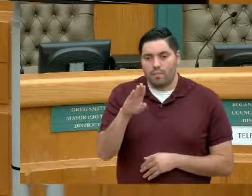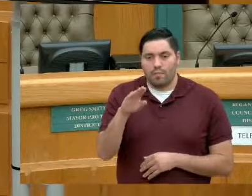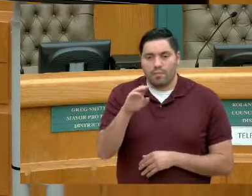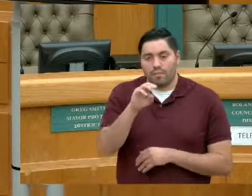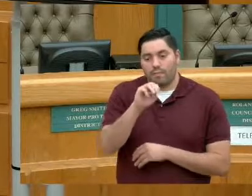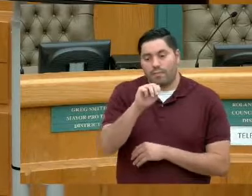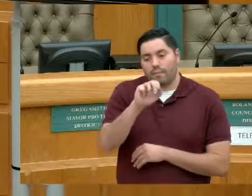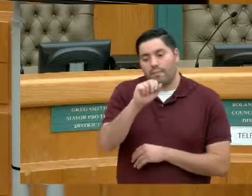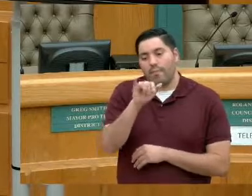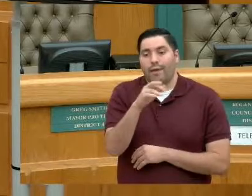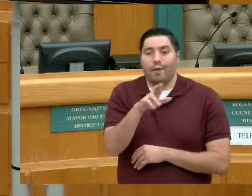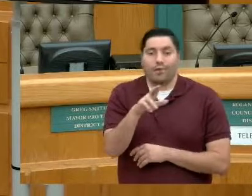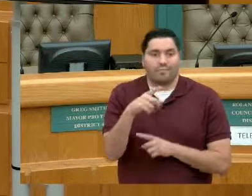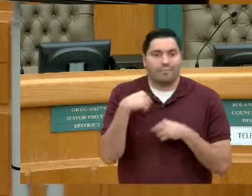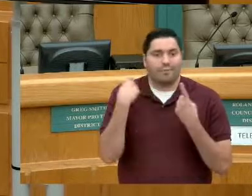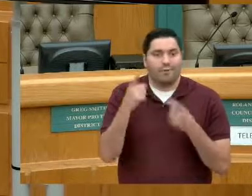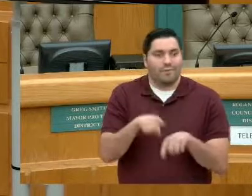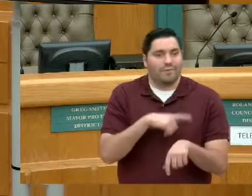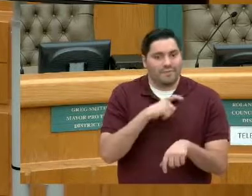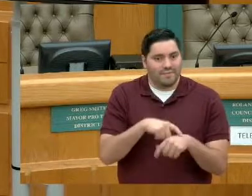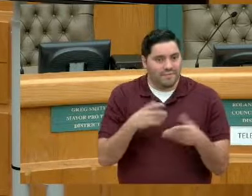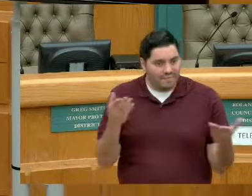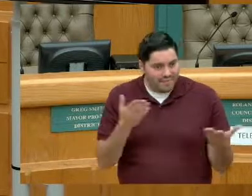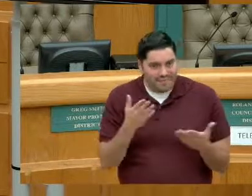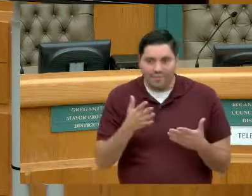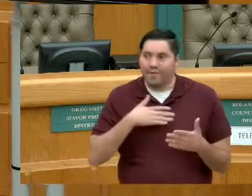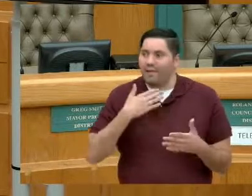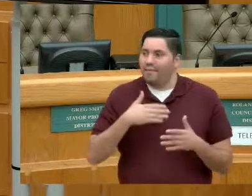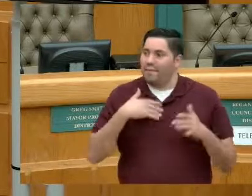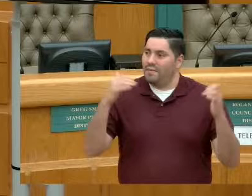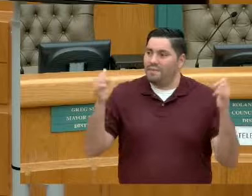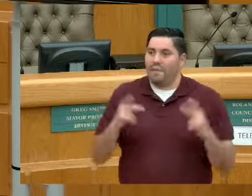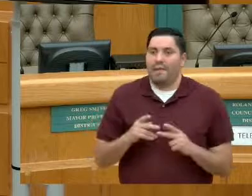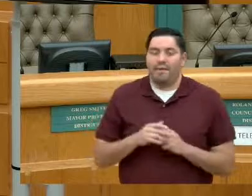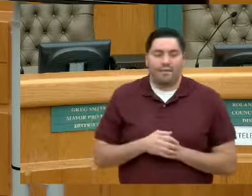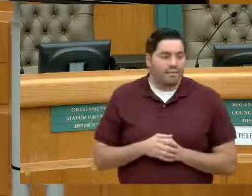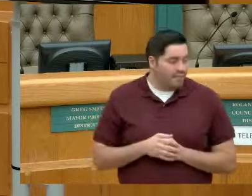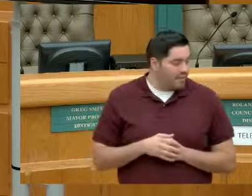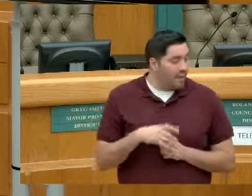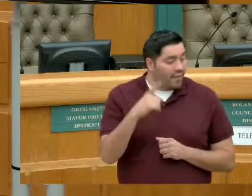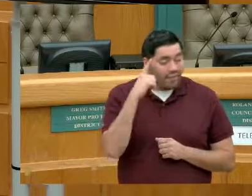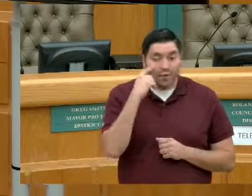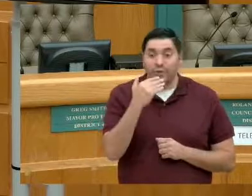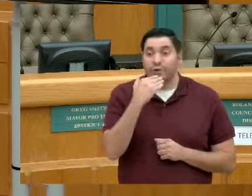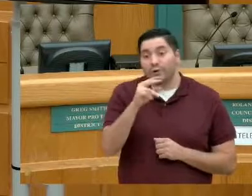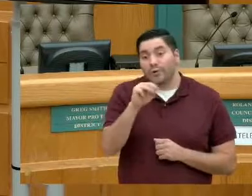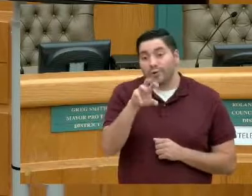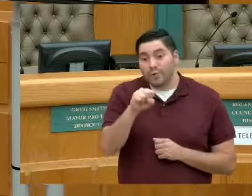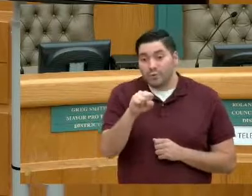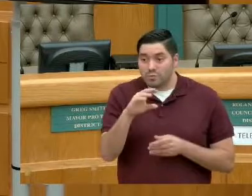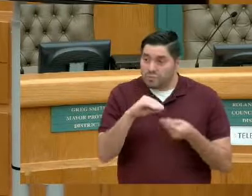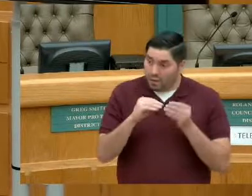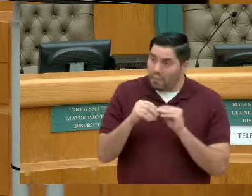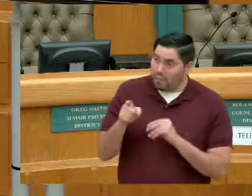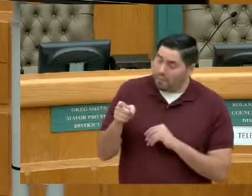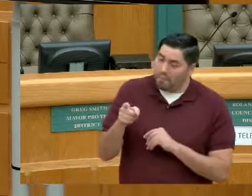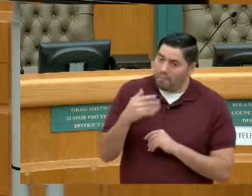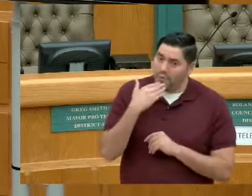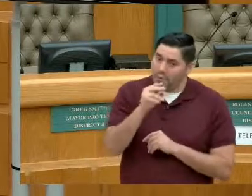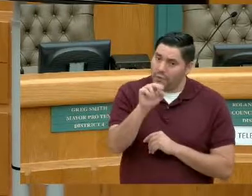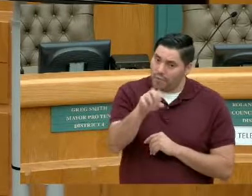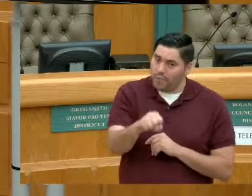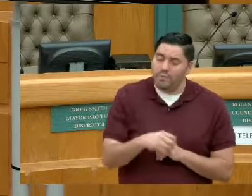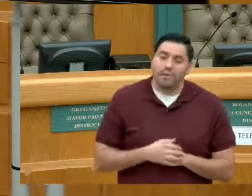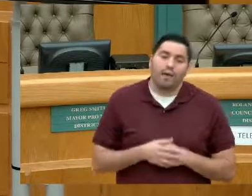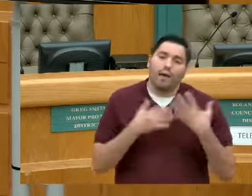it's been a while since we've been here, so we're glad to be back. And we got, I think, some good news on our numbers. And just